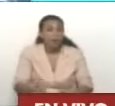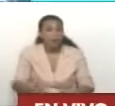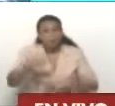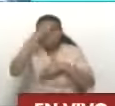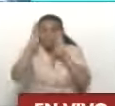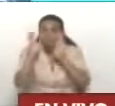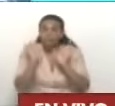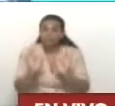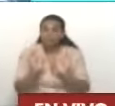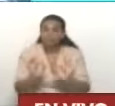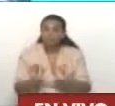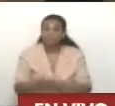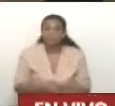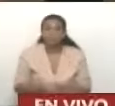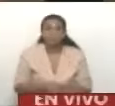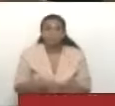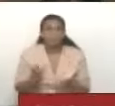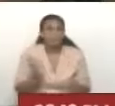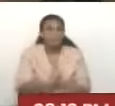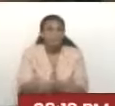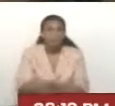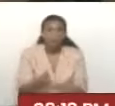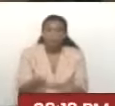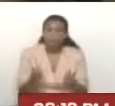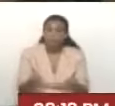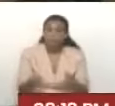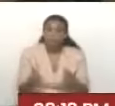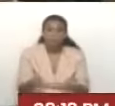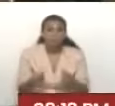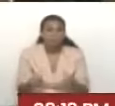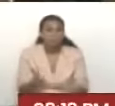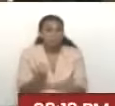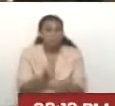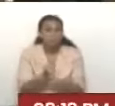atención, se eleve.